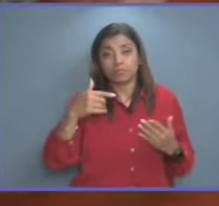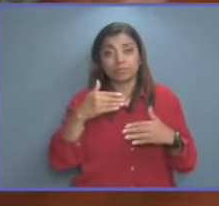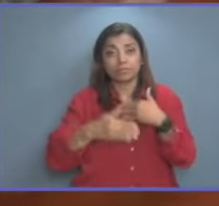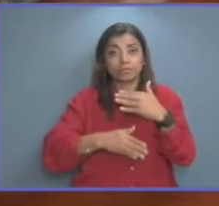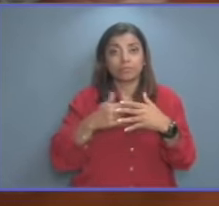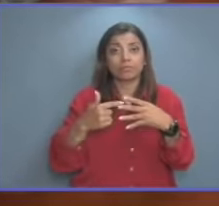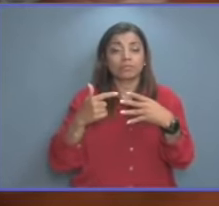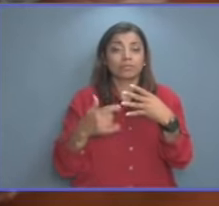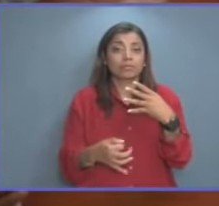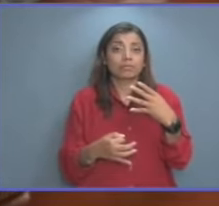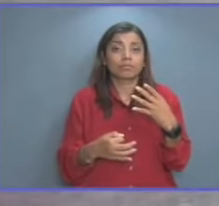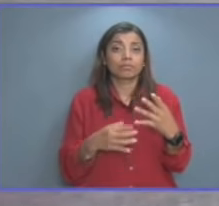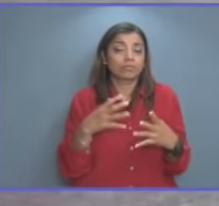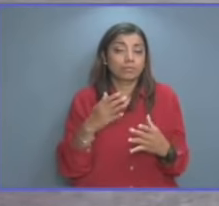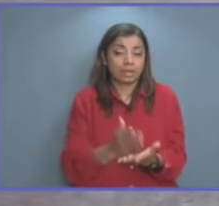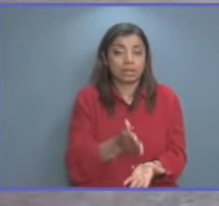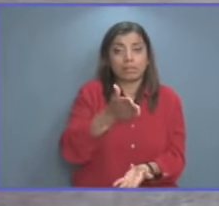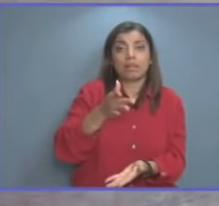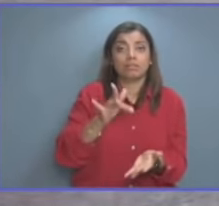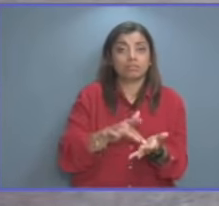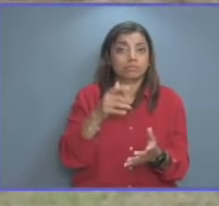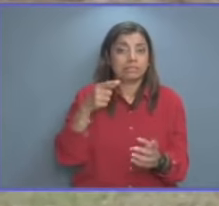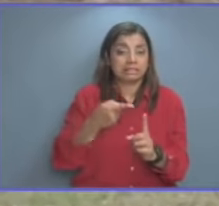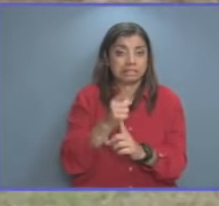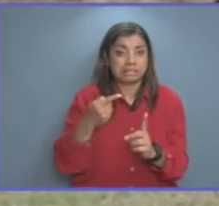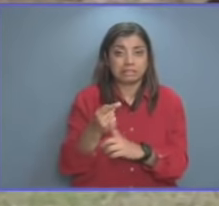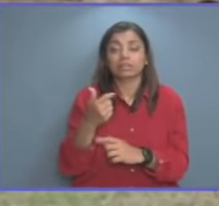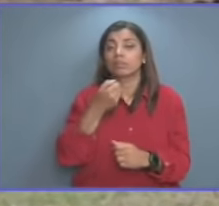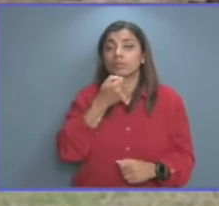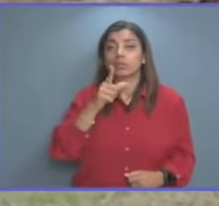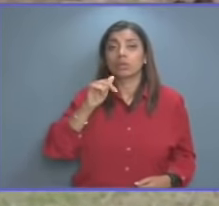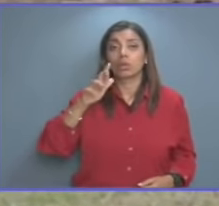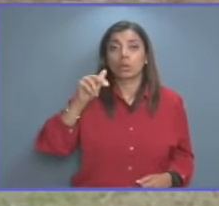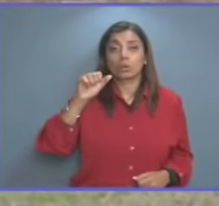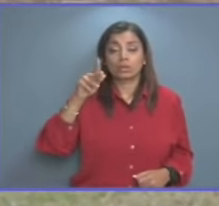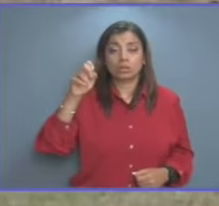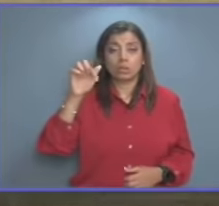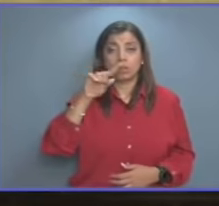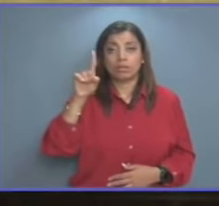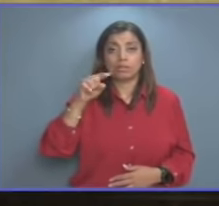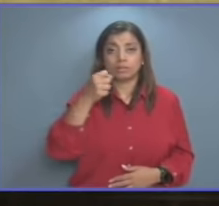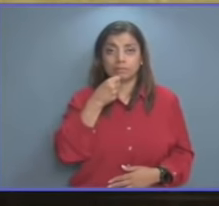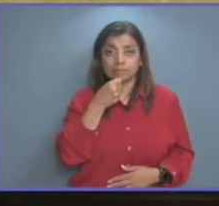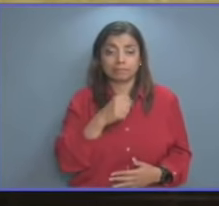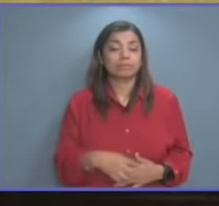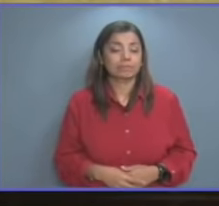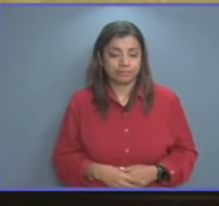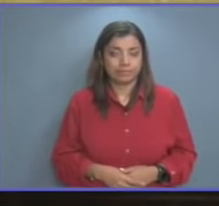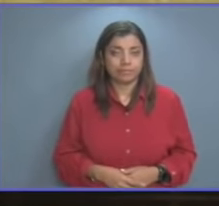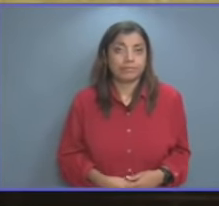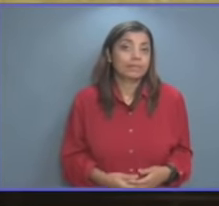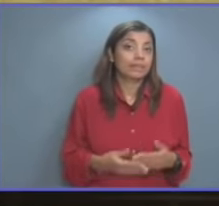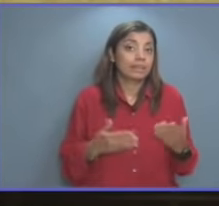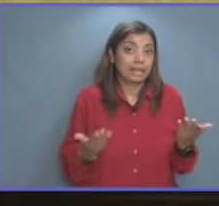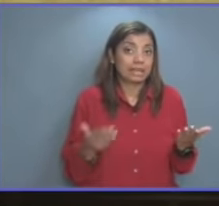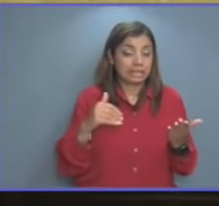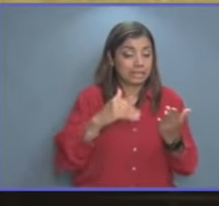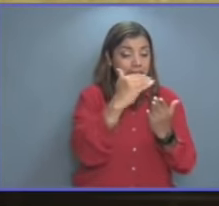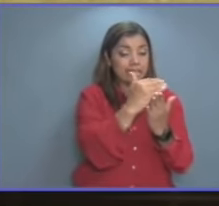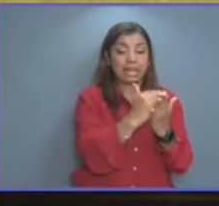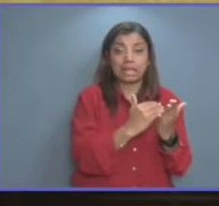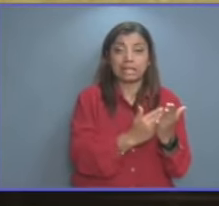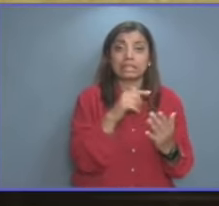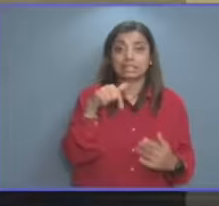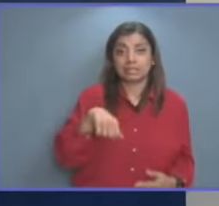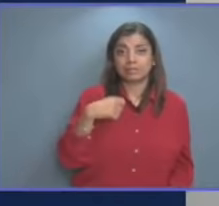frontal el maltrato animal lourdes lópez hicieron legislativo y esta es la agenda de trabajo legislativo